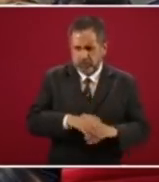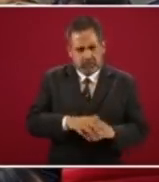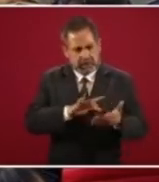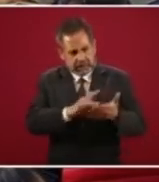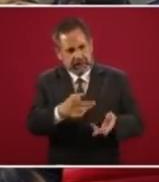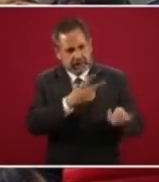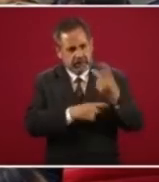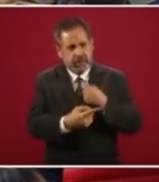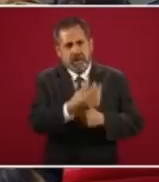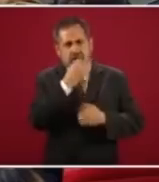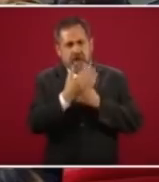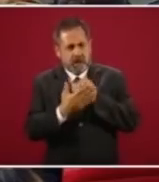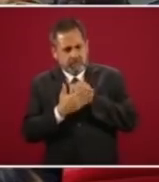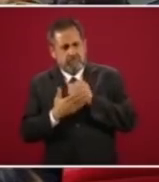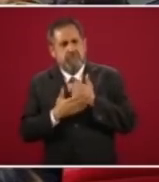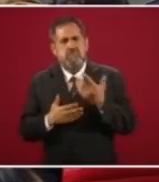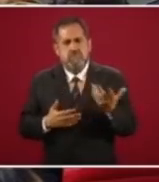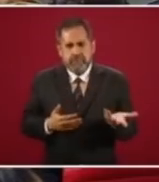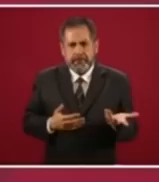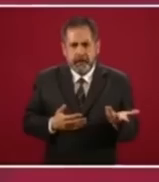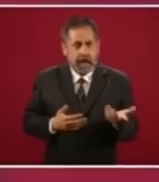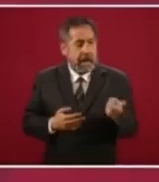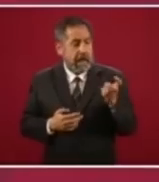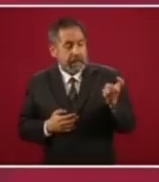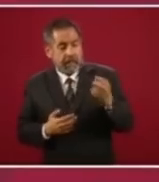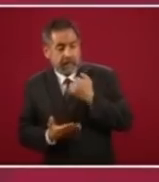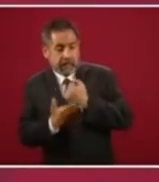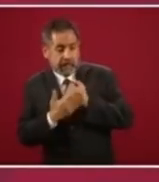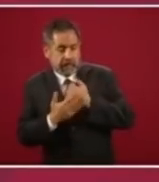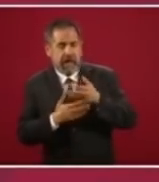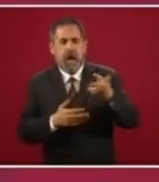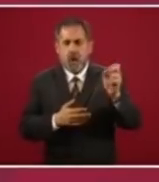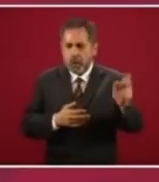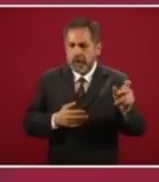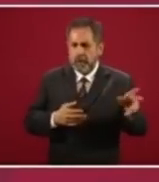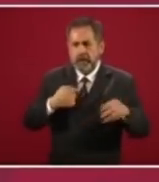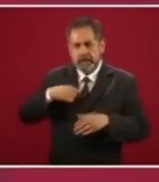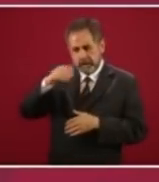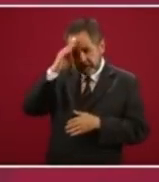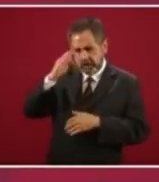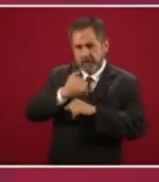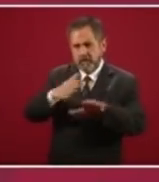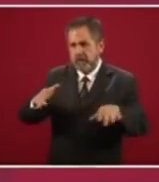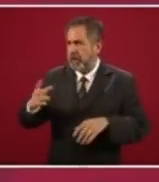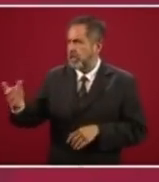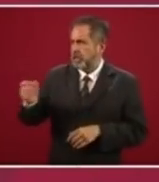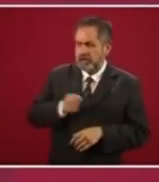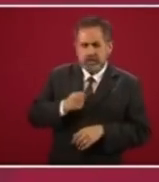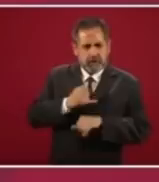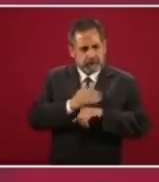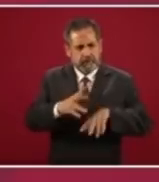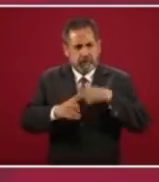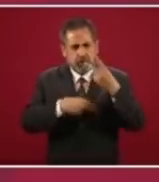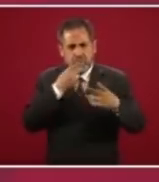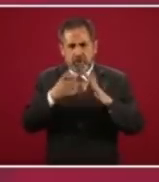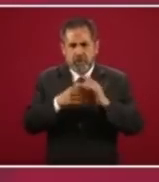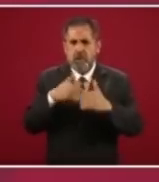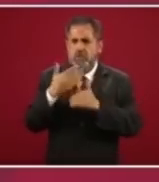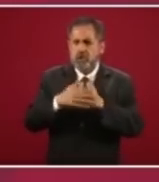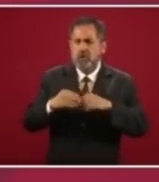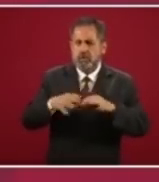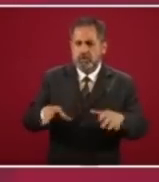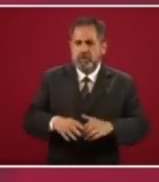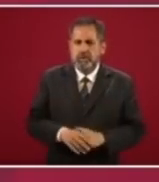Agradezco que estés haciendo el planteamiento porque nos permite informar. y es lo que vamos a